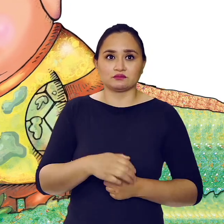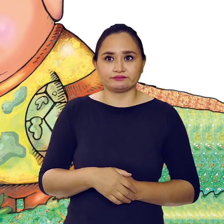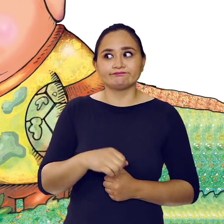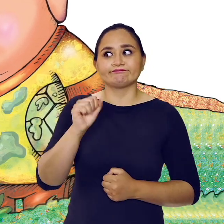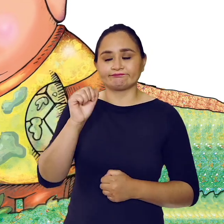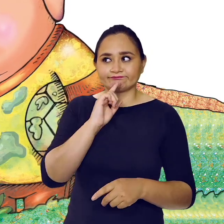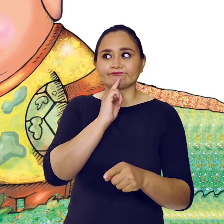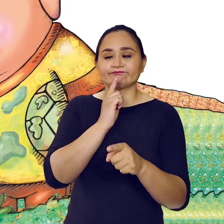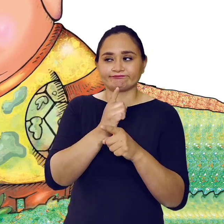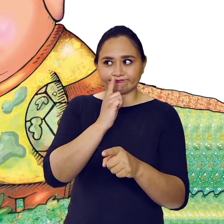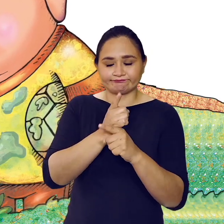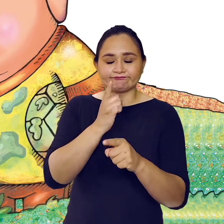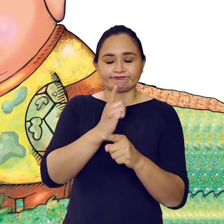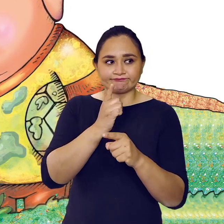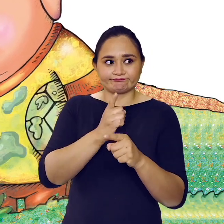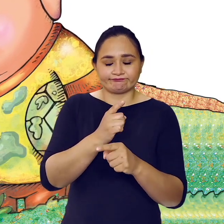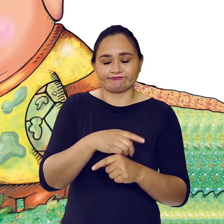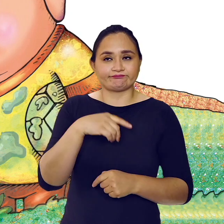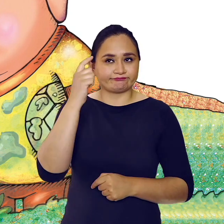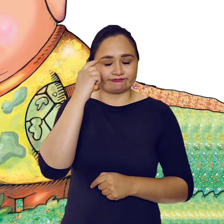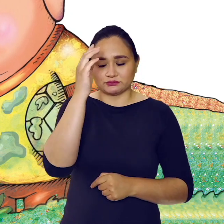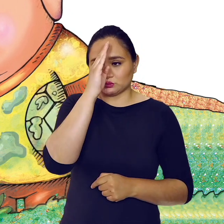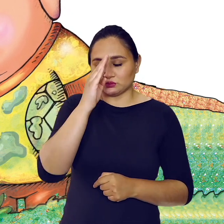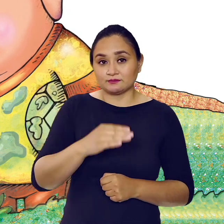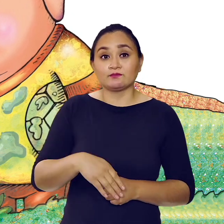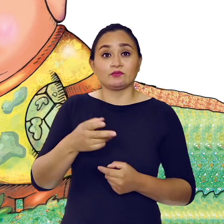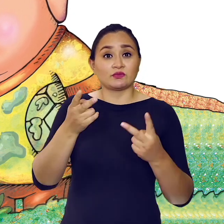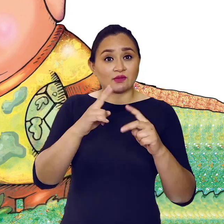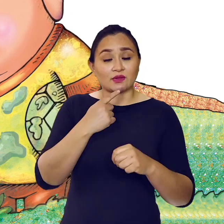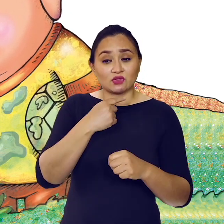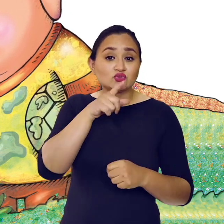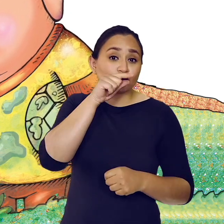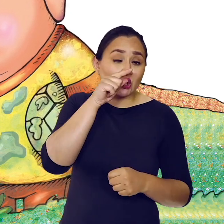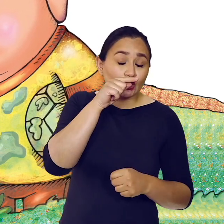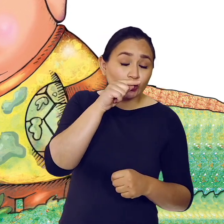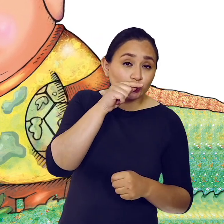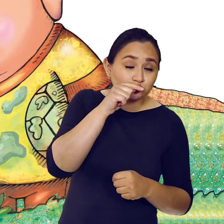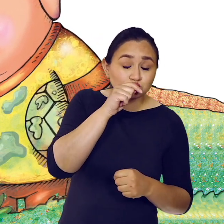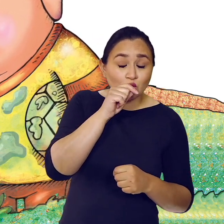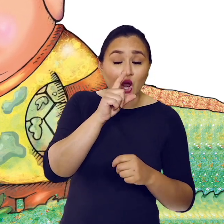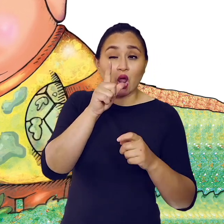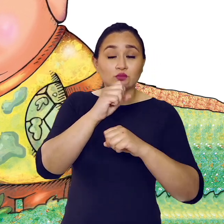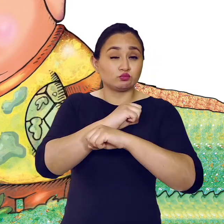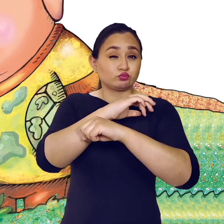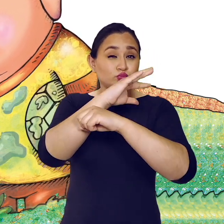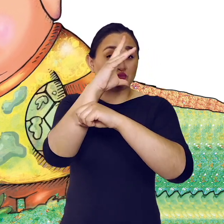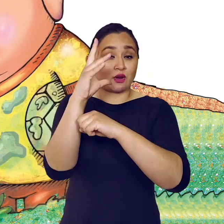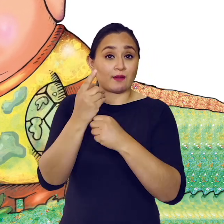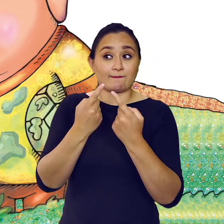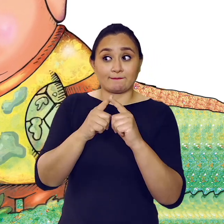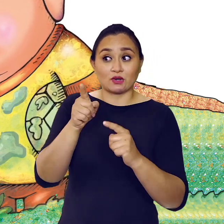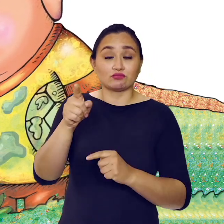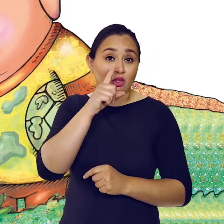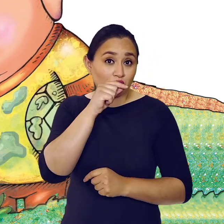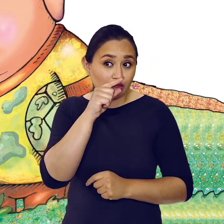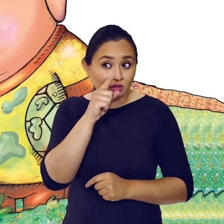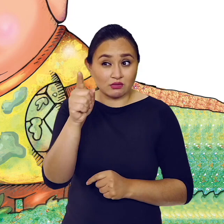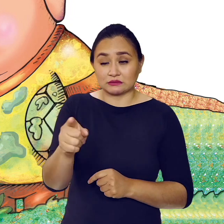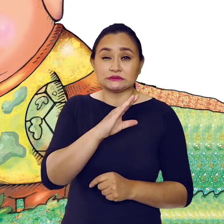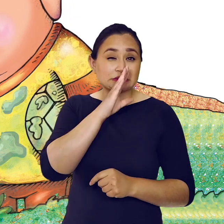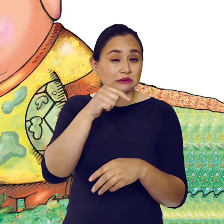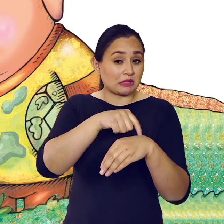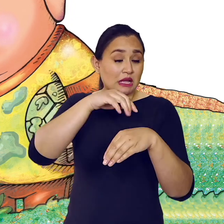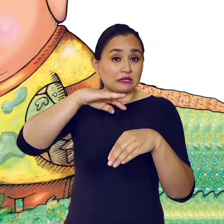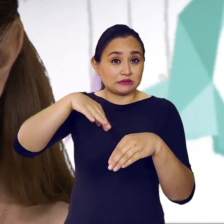Cierto, nunca había pensado en eso. Y también dicen que los gallos son madrugadores, pero al gallo Alberto todos los días se le pegan las